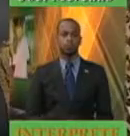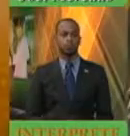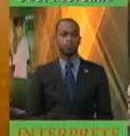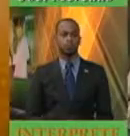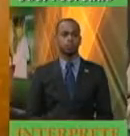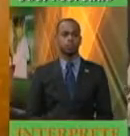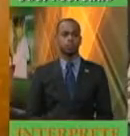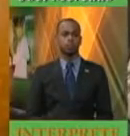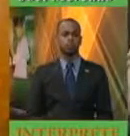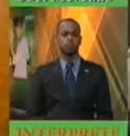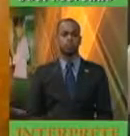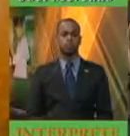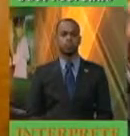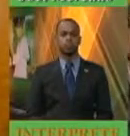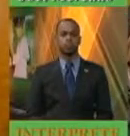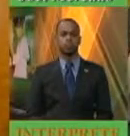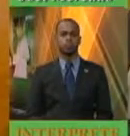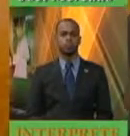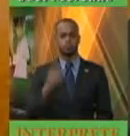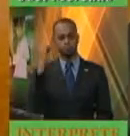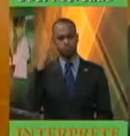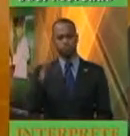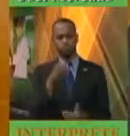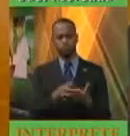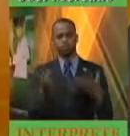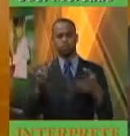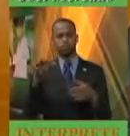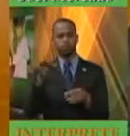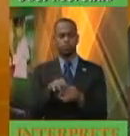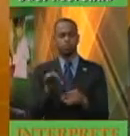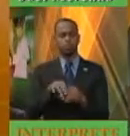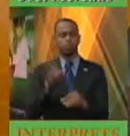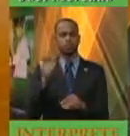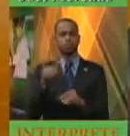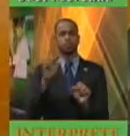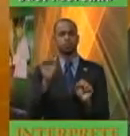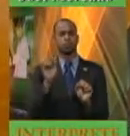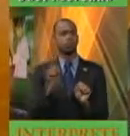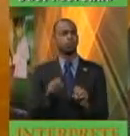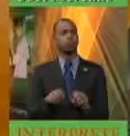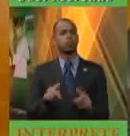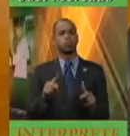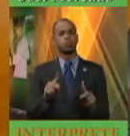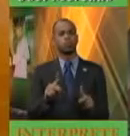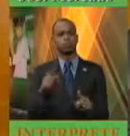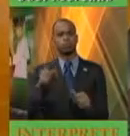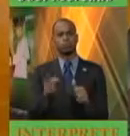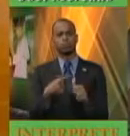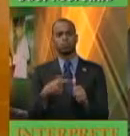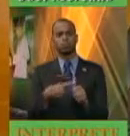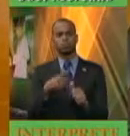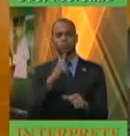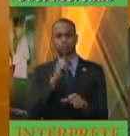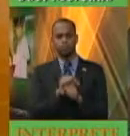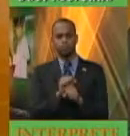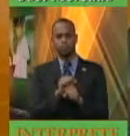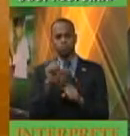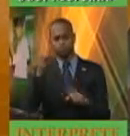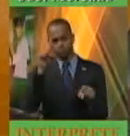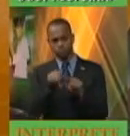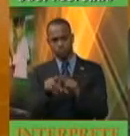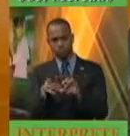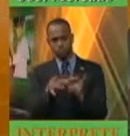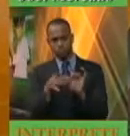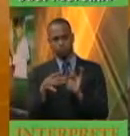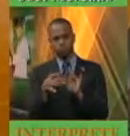ustedes, las elecciones de ahora fueron una oportunidad. Primero para firmar esos acuerdos con